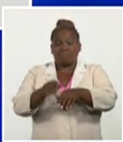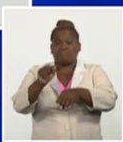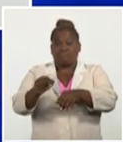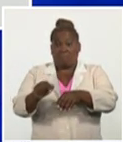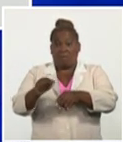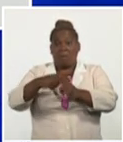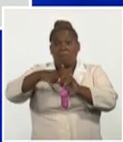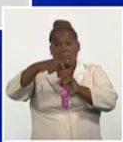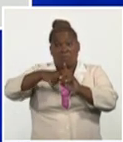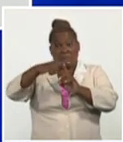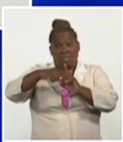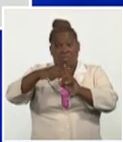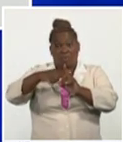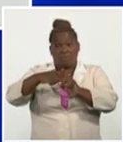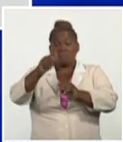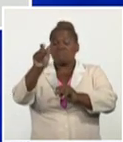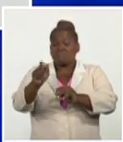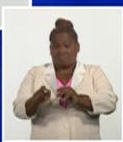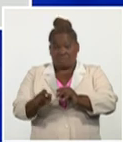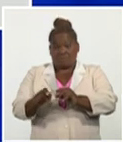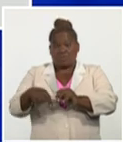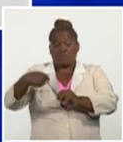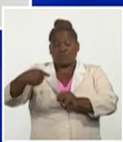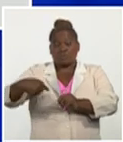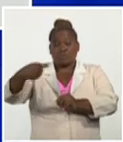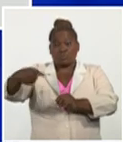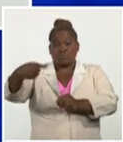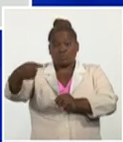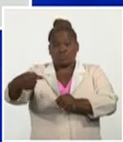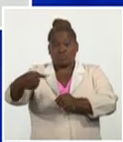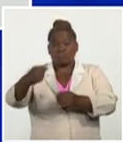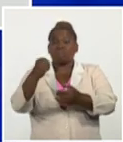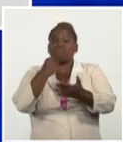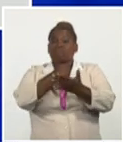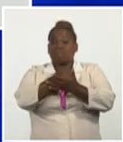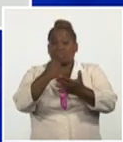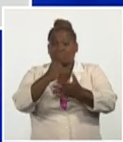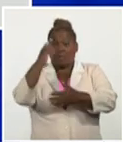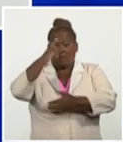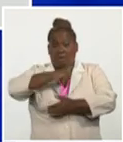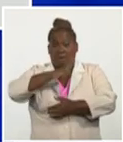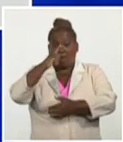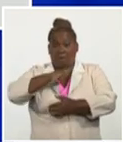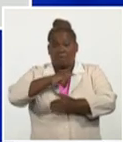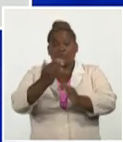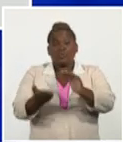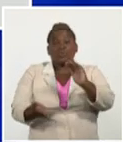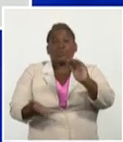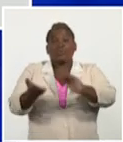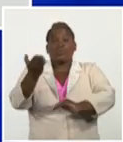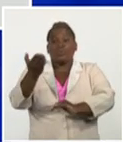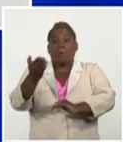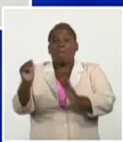diarios que se vienen diagnosticando en el mes de abril se incremente a